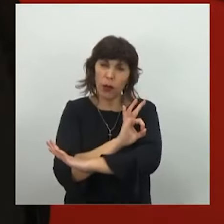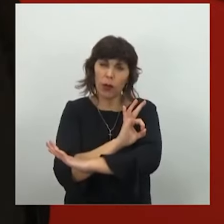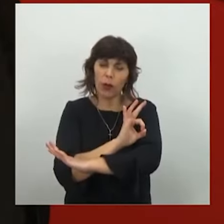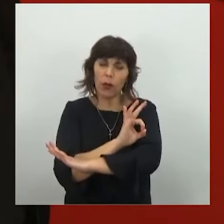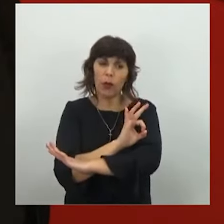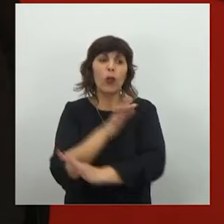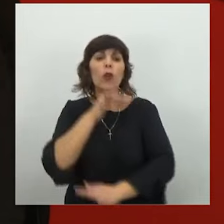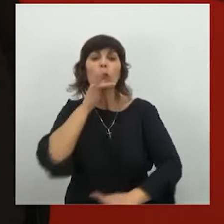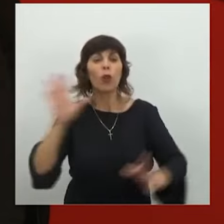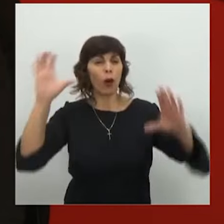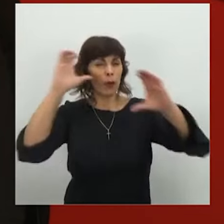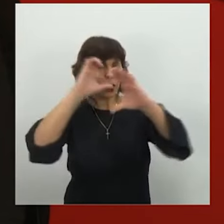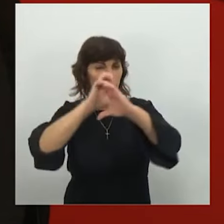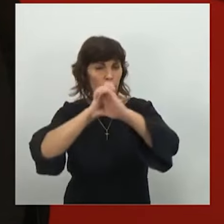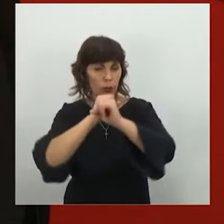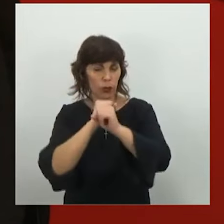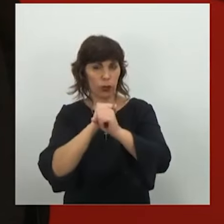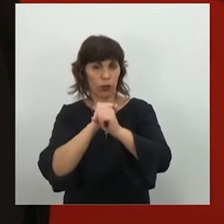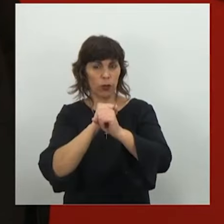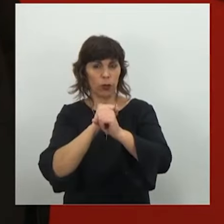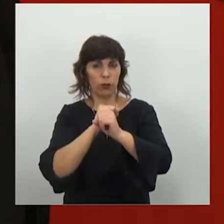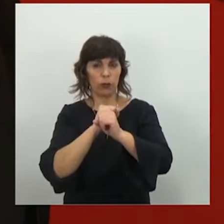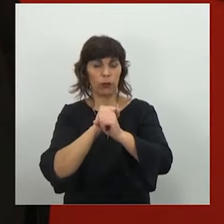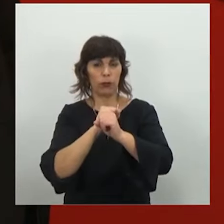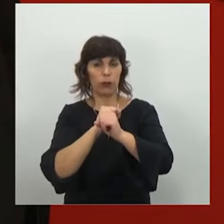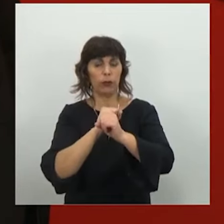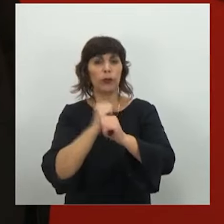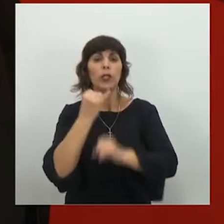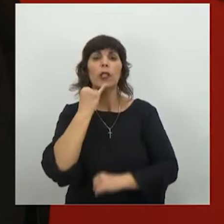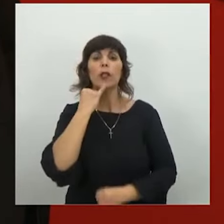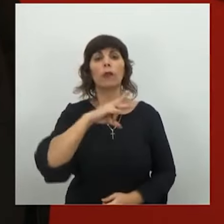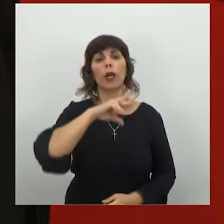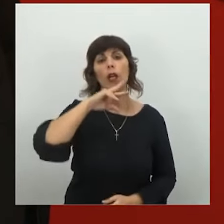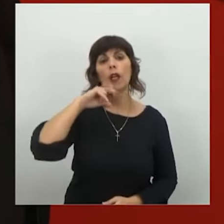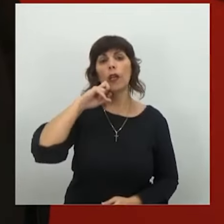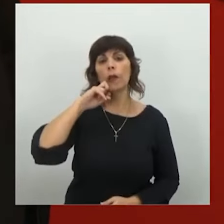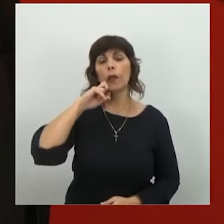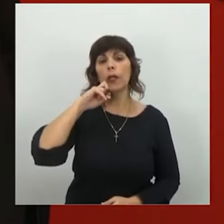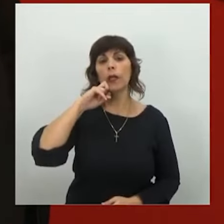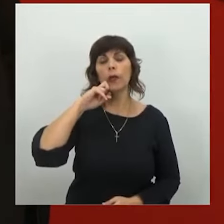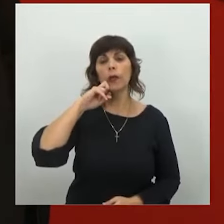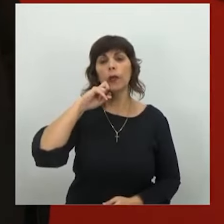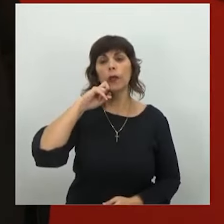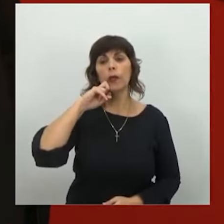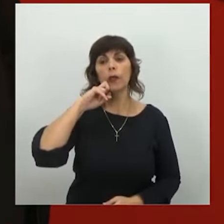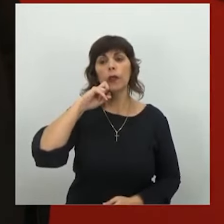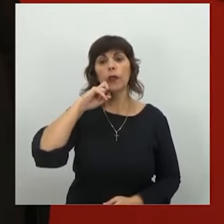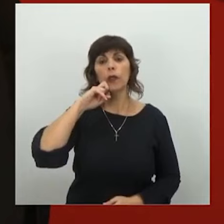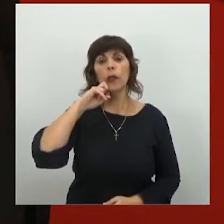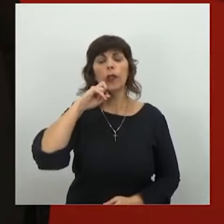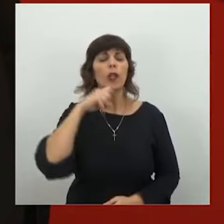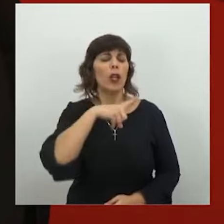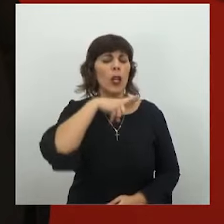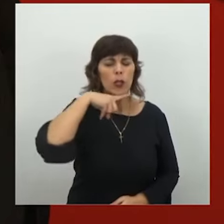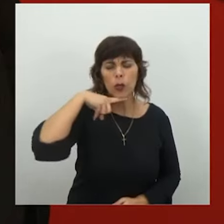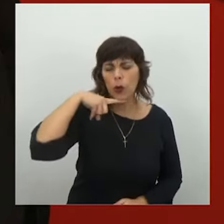es oscuro, o como dice esa palabra en hebreo, bajo dolores y